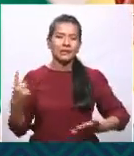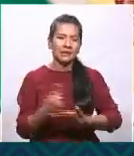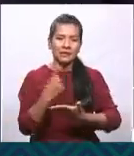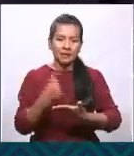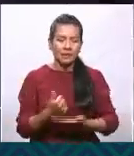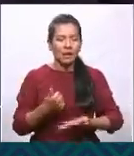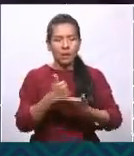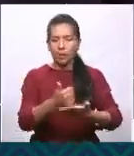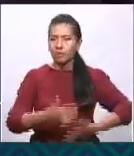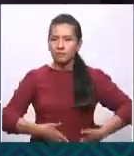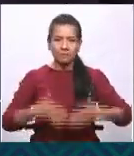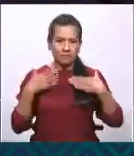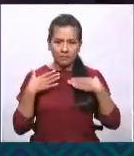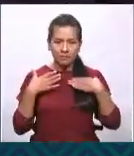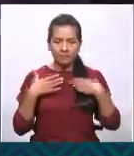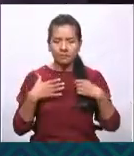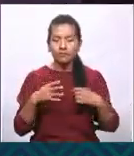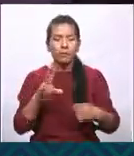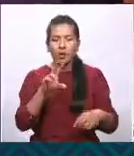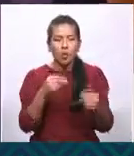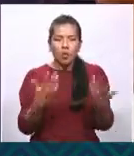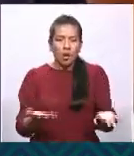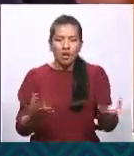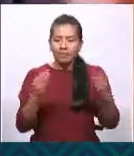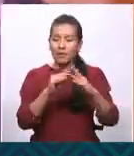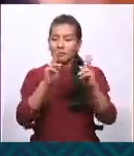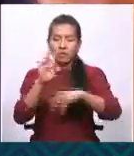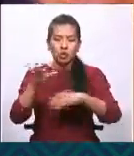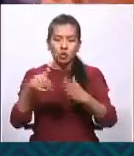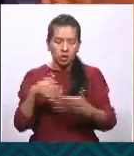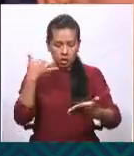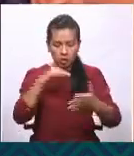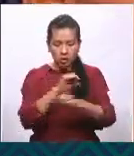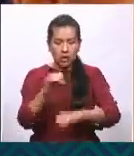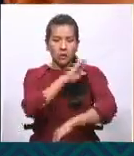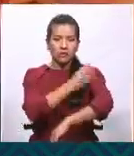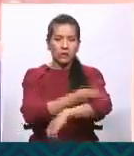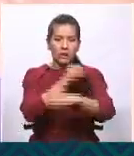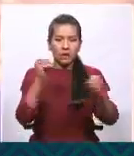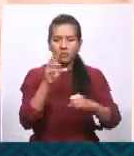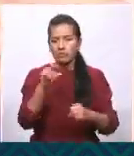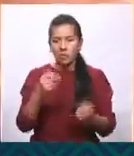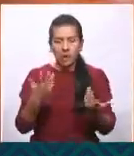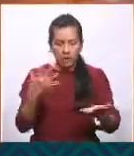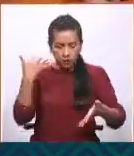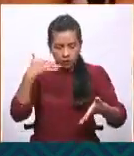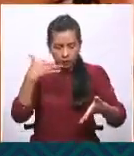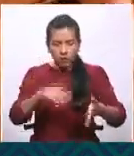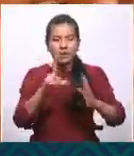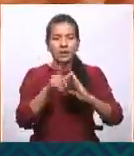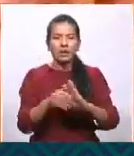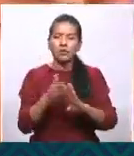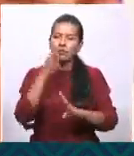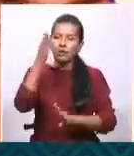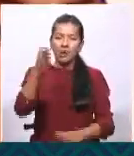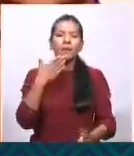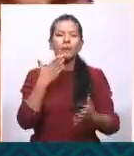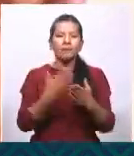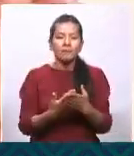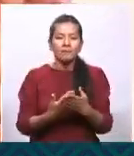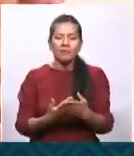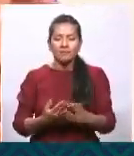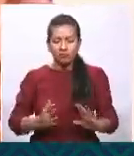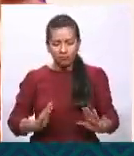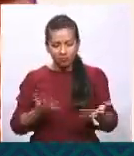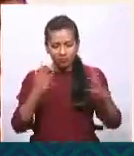en la vida. No hay nadie que no haya estudiado, que no se haya esforzado, que no haya tenido un rédito de